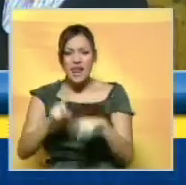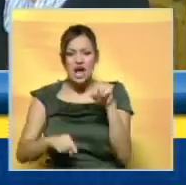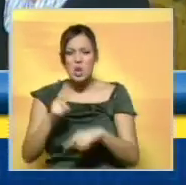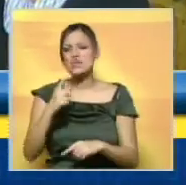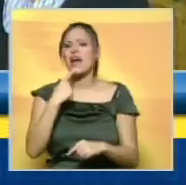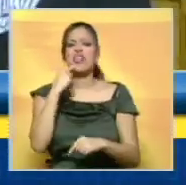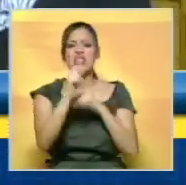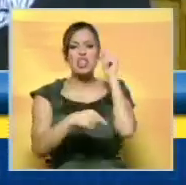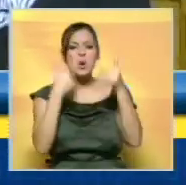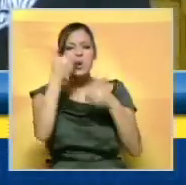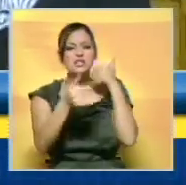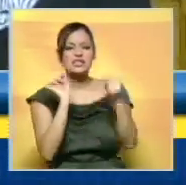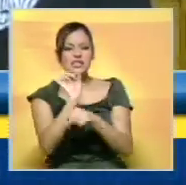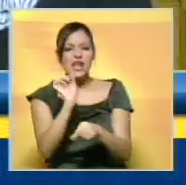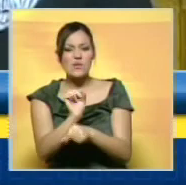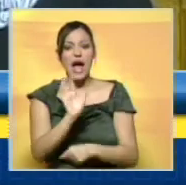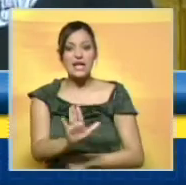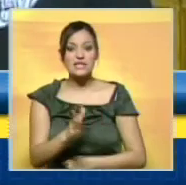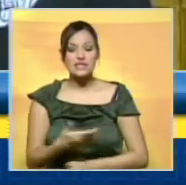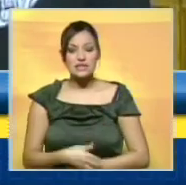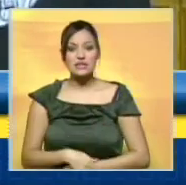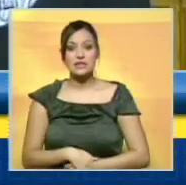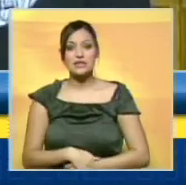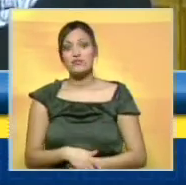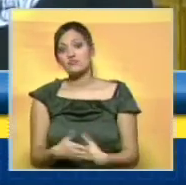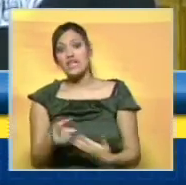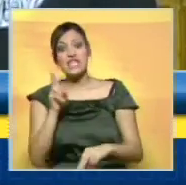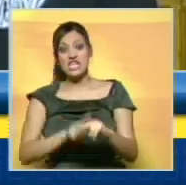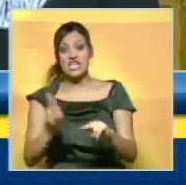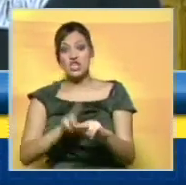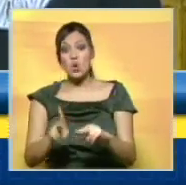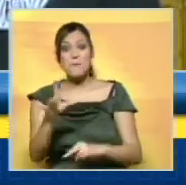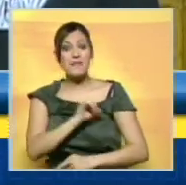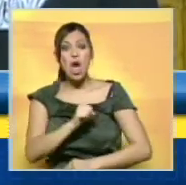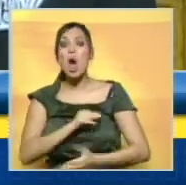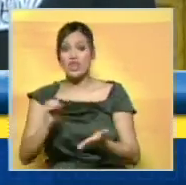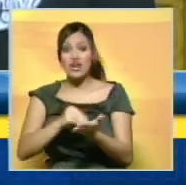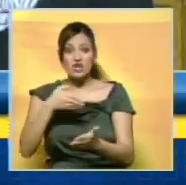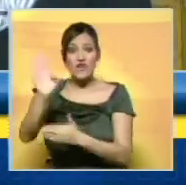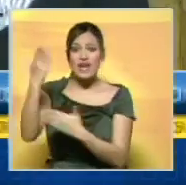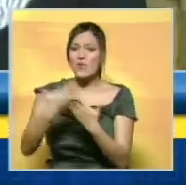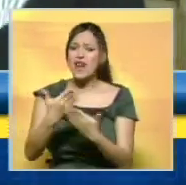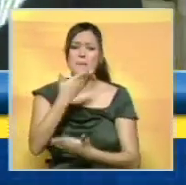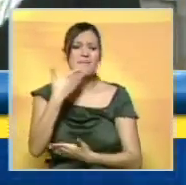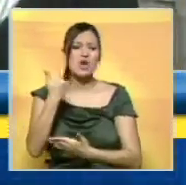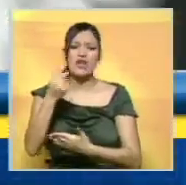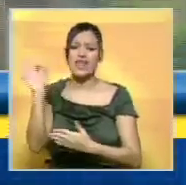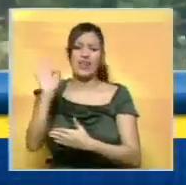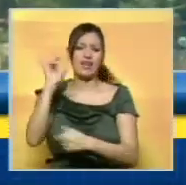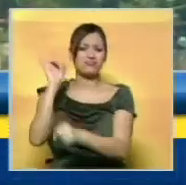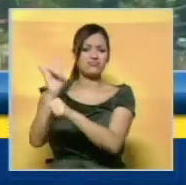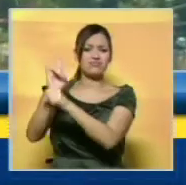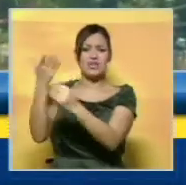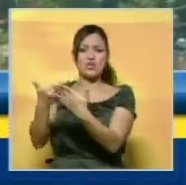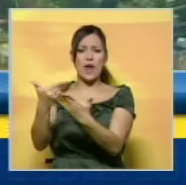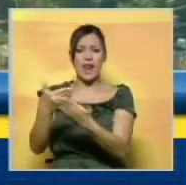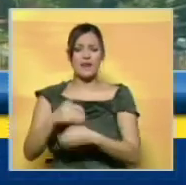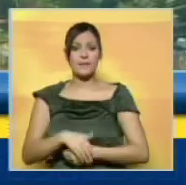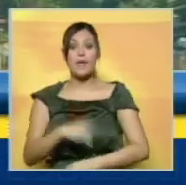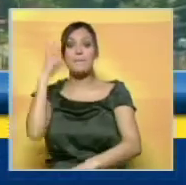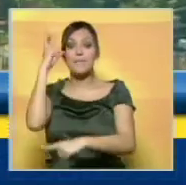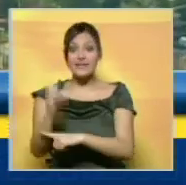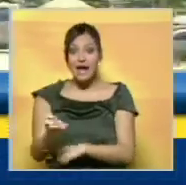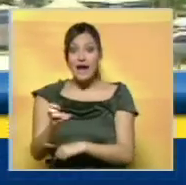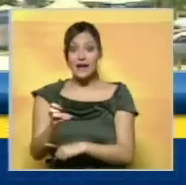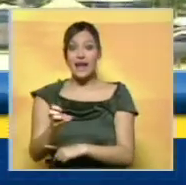dicen cosas. Y entonces esos niños temen volver al colegio. En Petare,